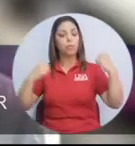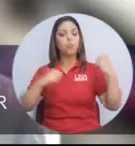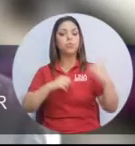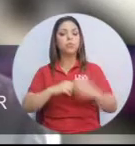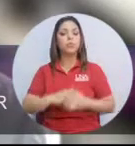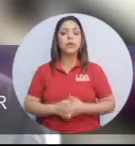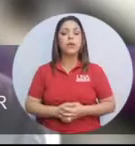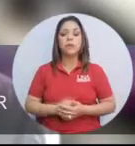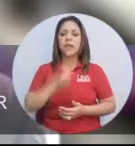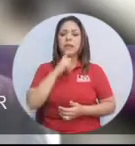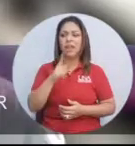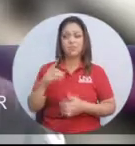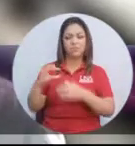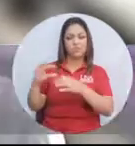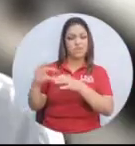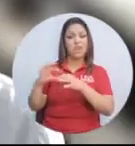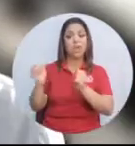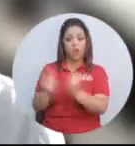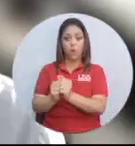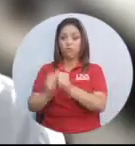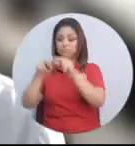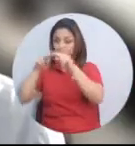de la mano, que por definición